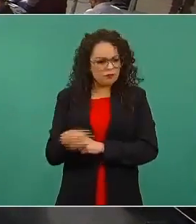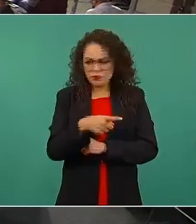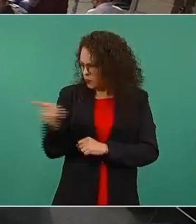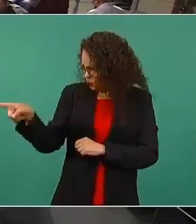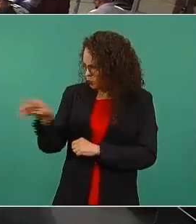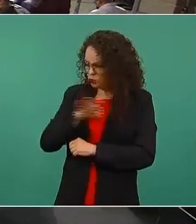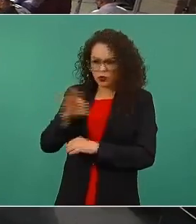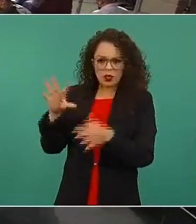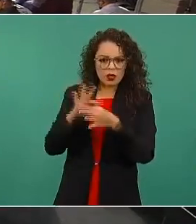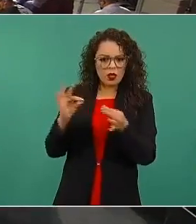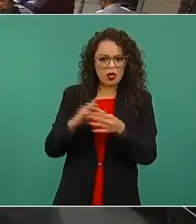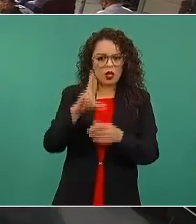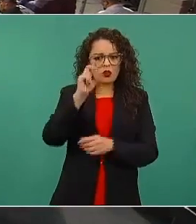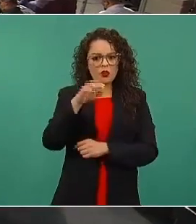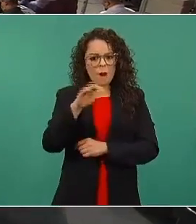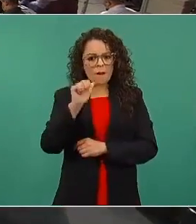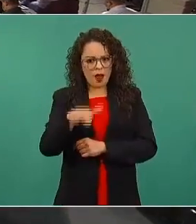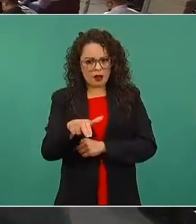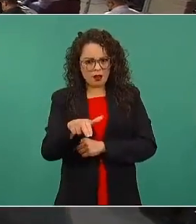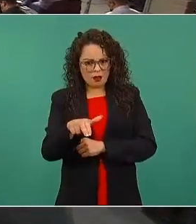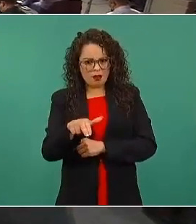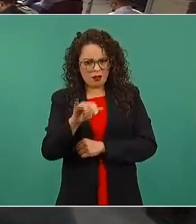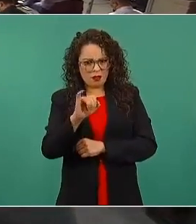gracias. Román. ¿Sí? Gracias.